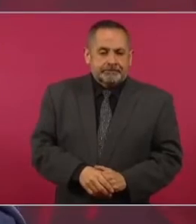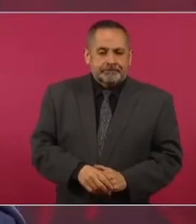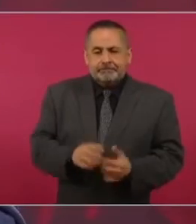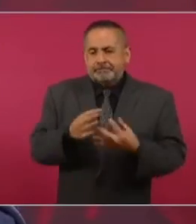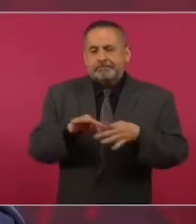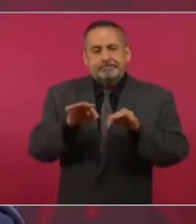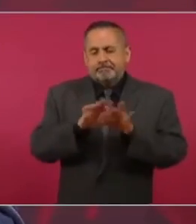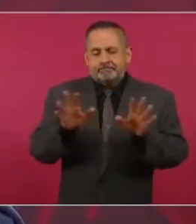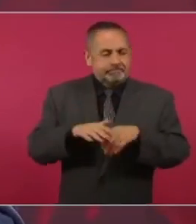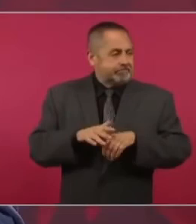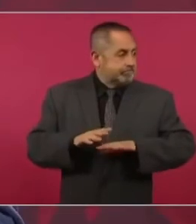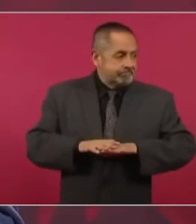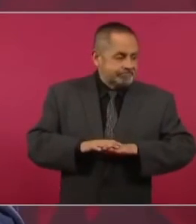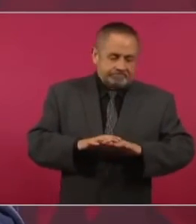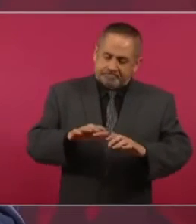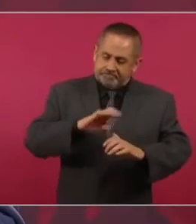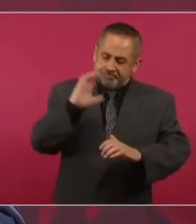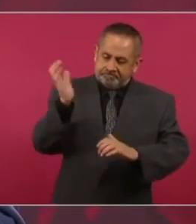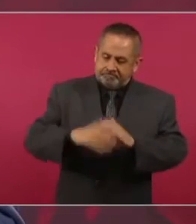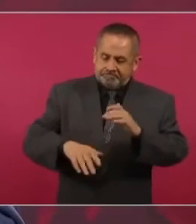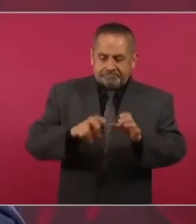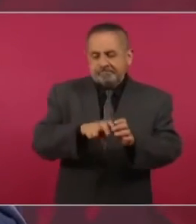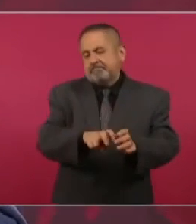saberse retirar a tiempo.